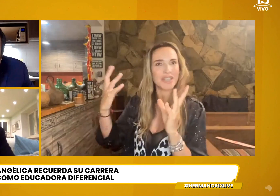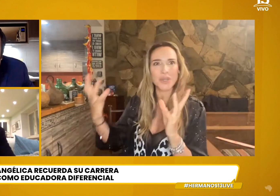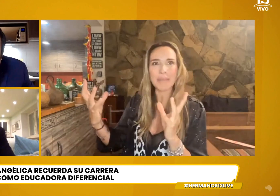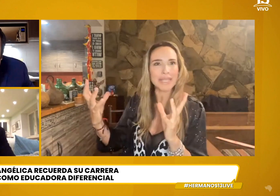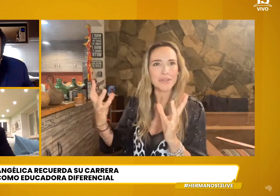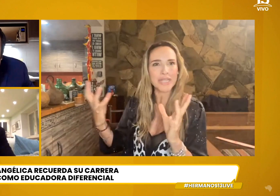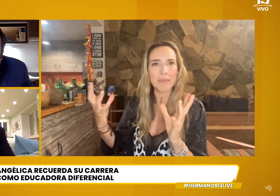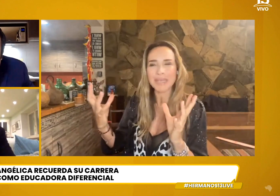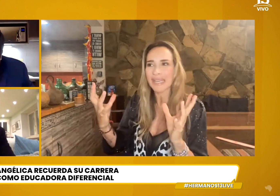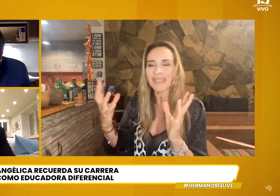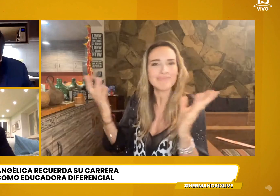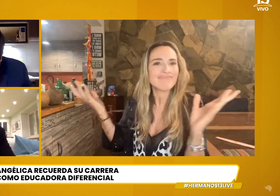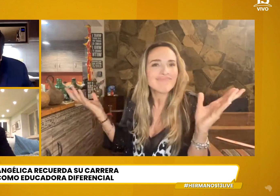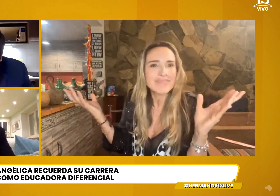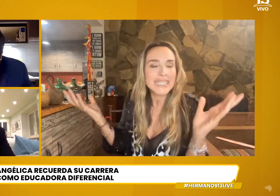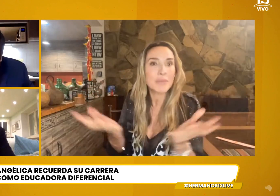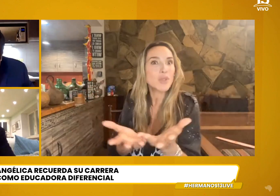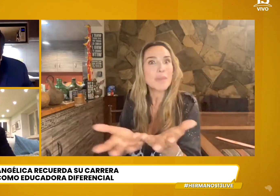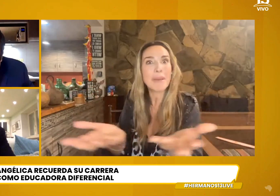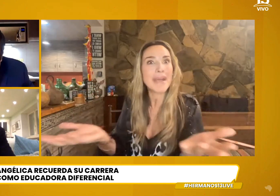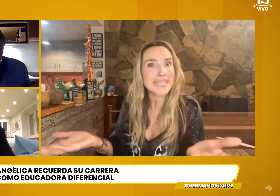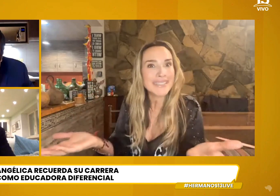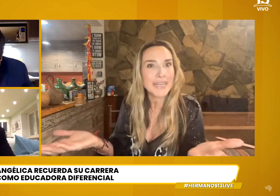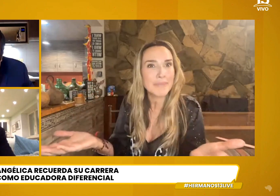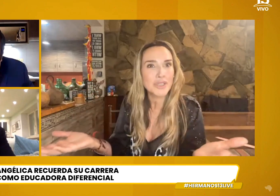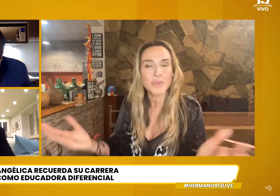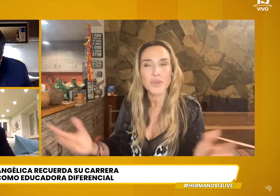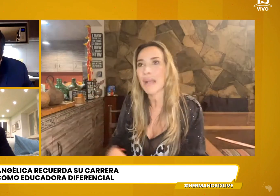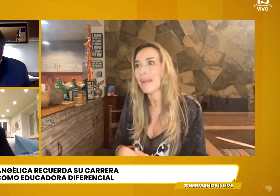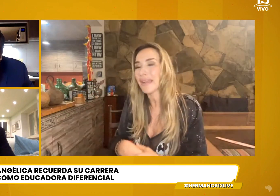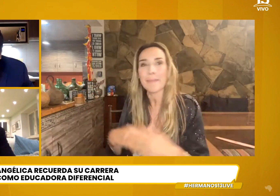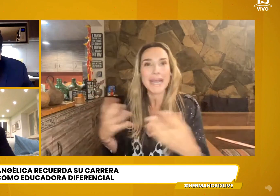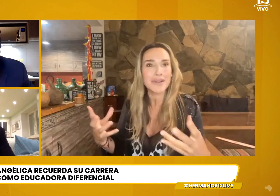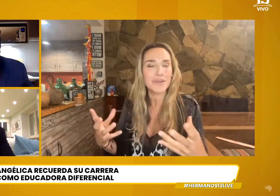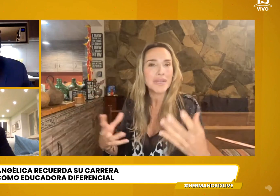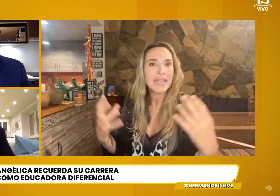sensación de que yo la miro, ella me mira y que a muchas mamás que estarán viendo el programa, hermanos,